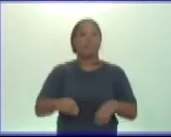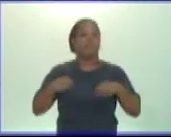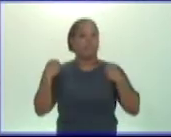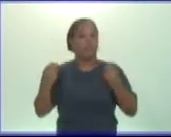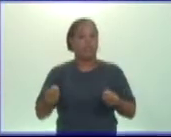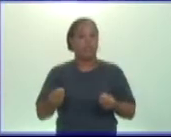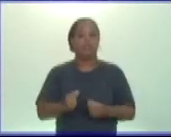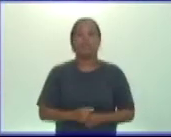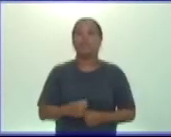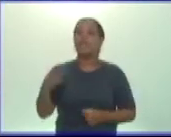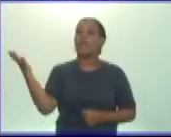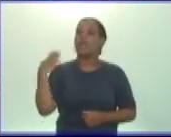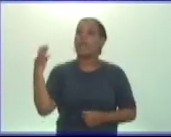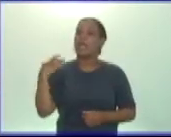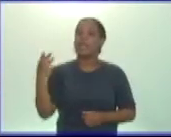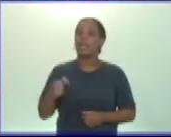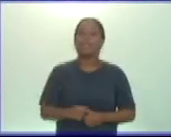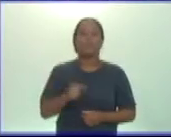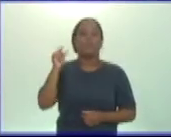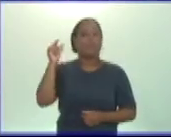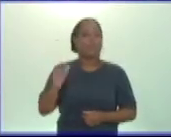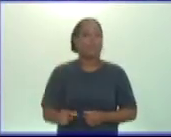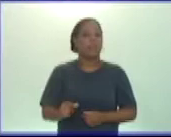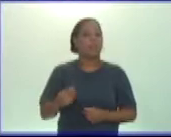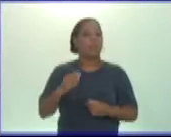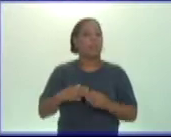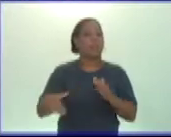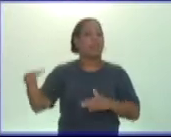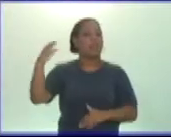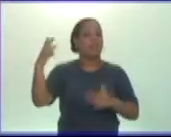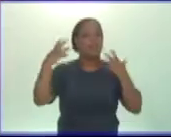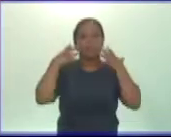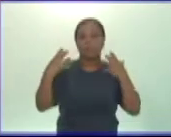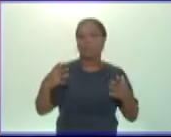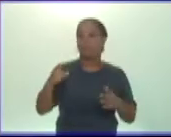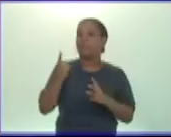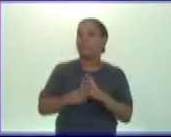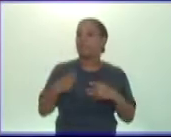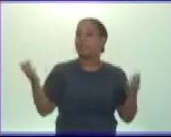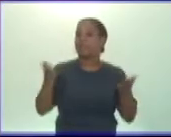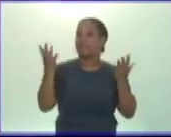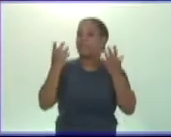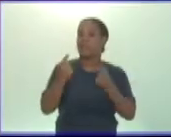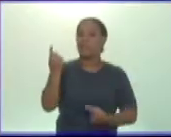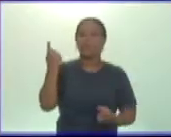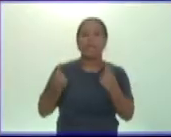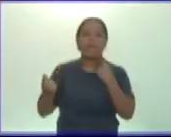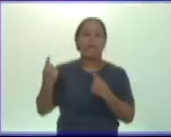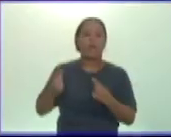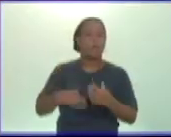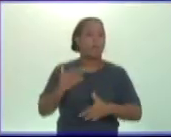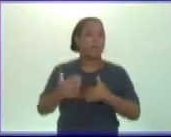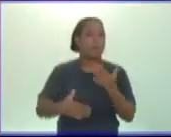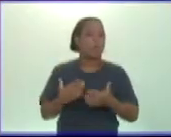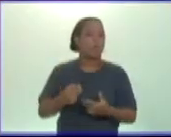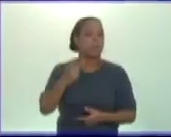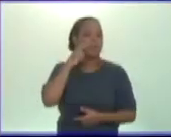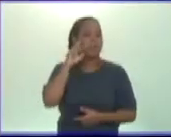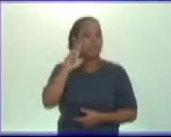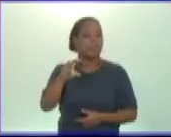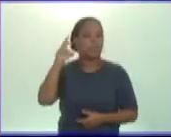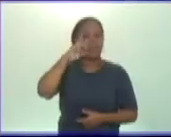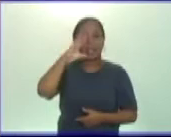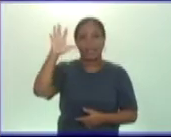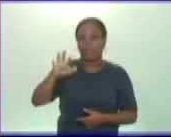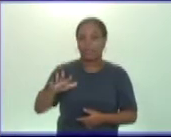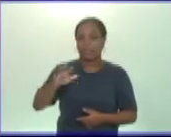en el clima, en los seres humanos, es de gran importancia para el desarrollo de cada uno de los procesos que habitan en la naturaleza. Es por ello